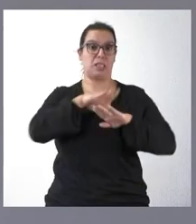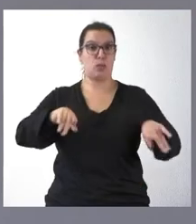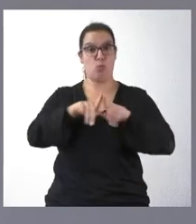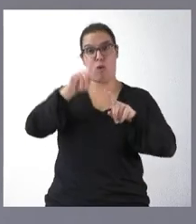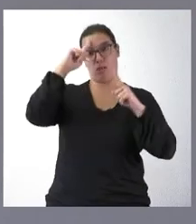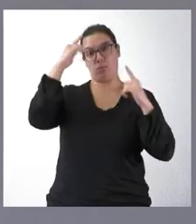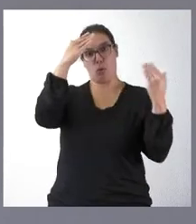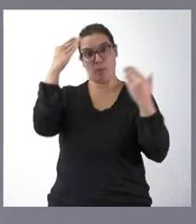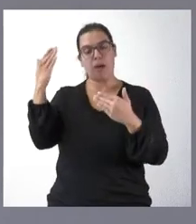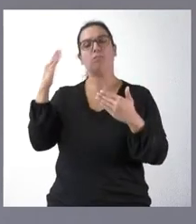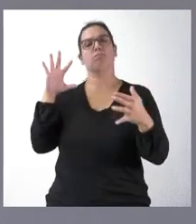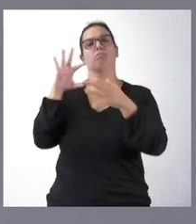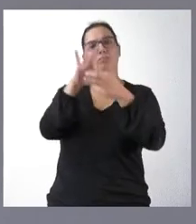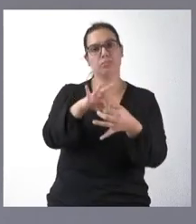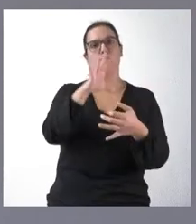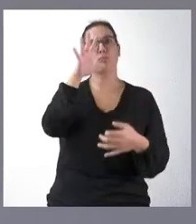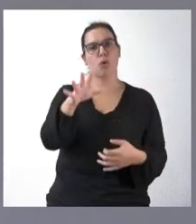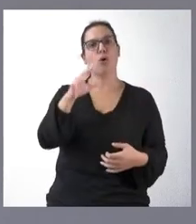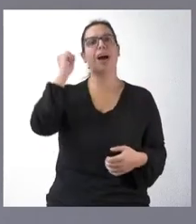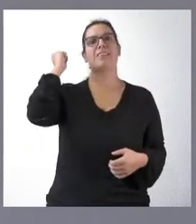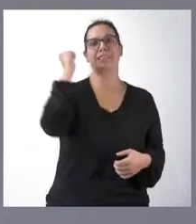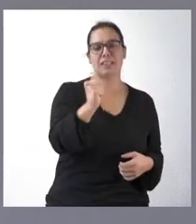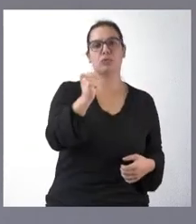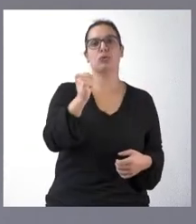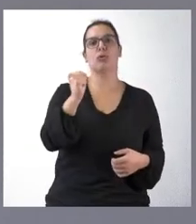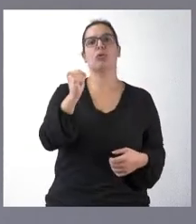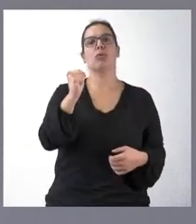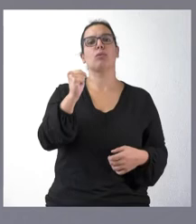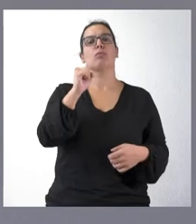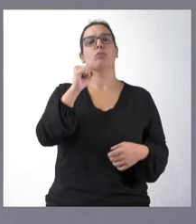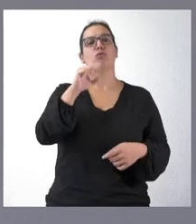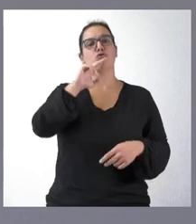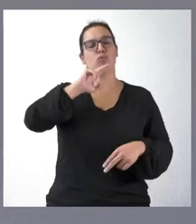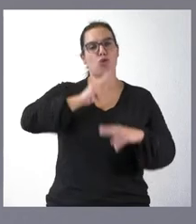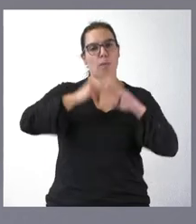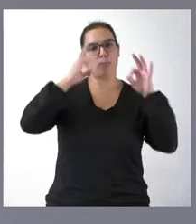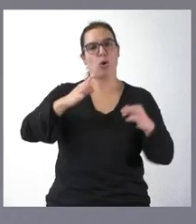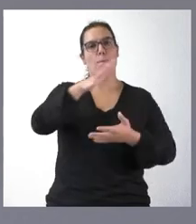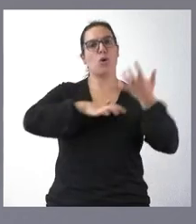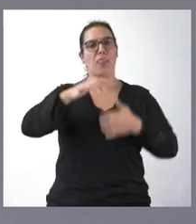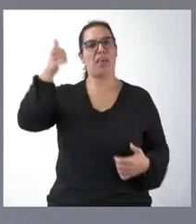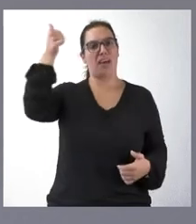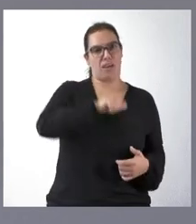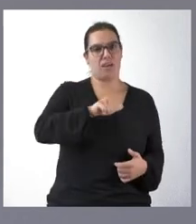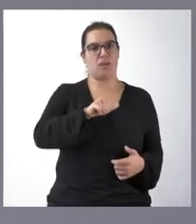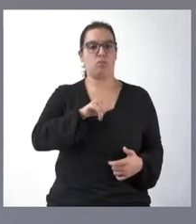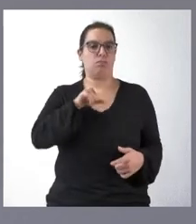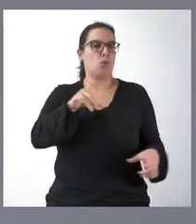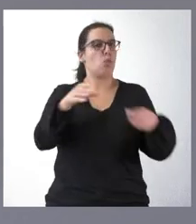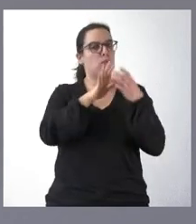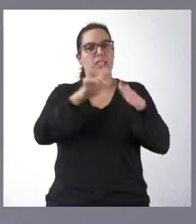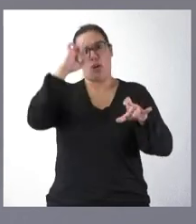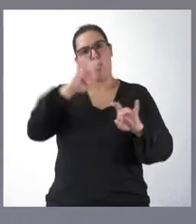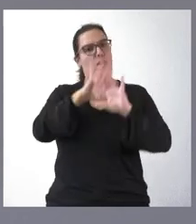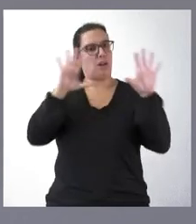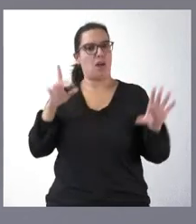era una convocatoria vinculada a un asesinato por violencia de género y por tanto ahí la junta de Castilla y león tiene muy claro que